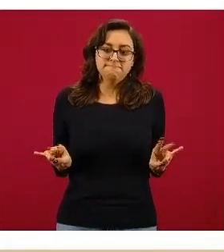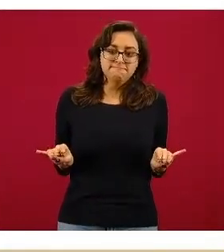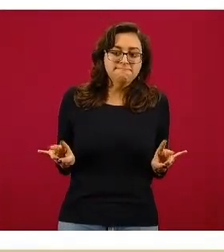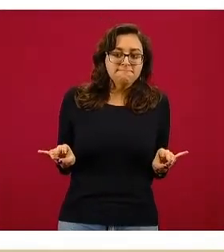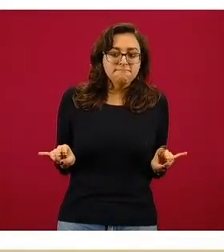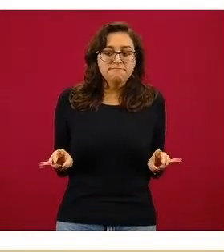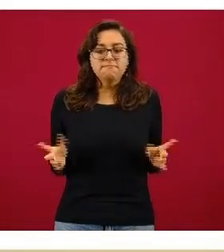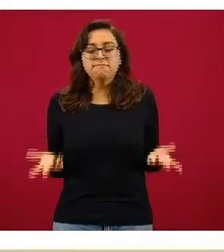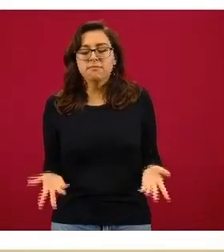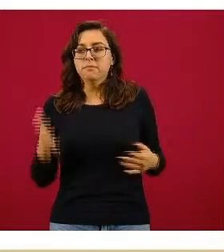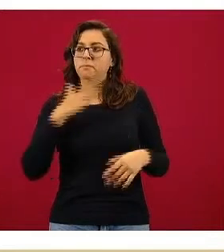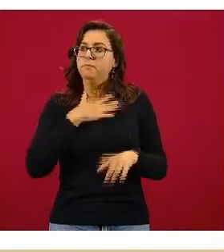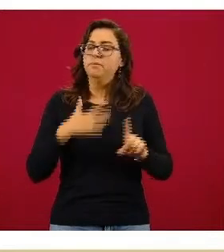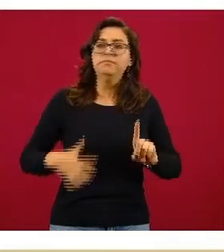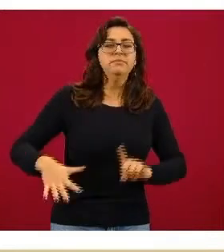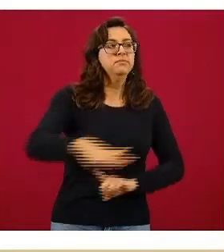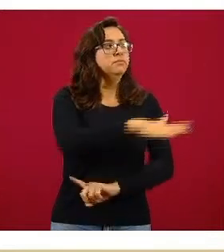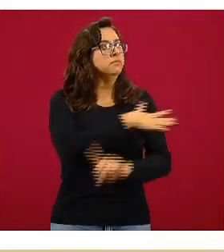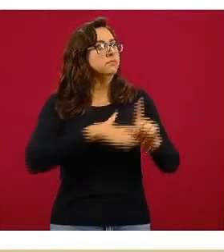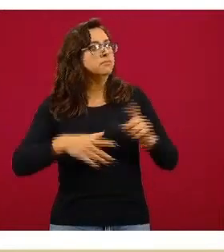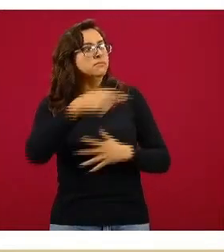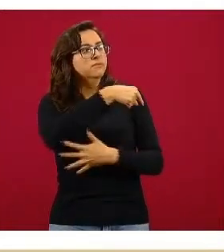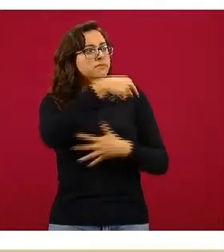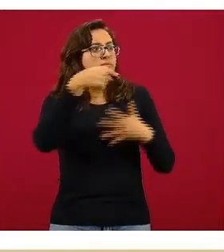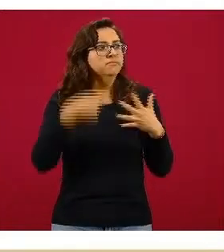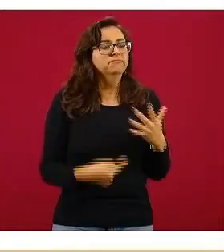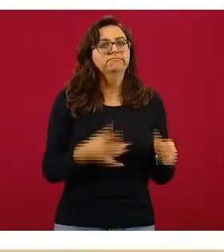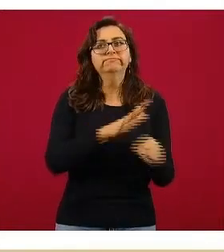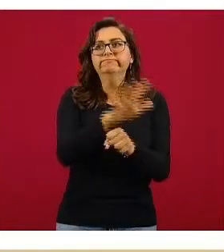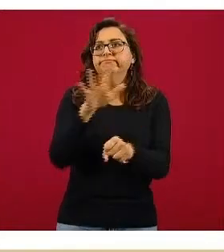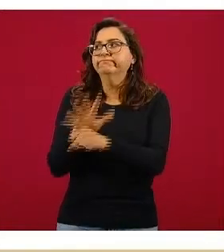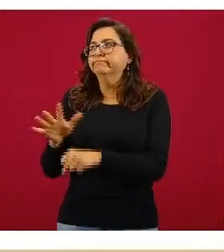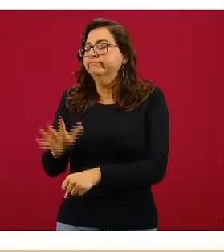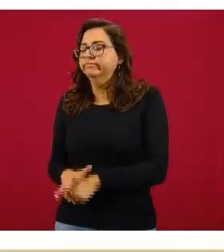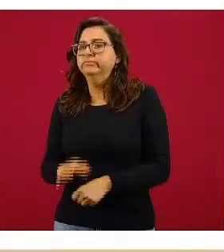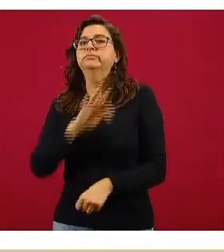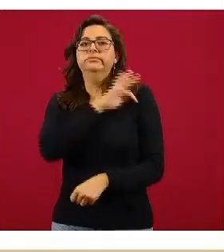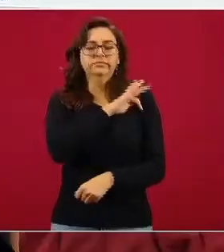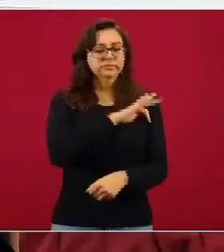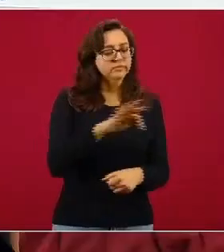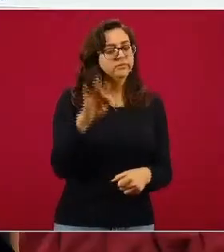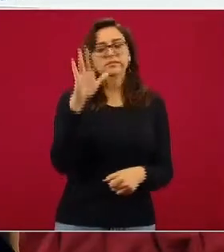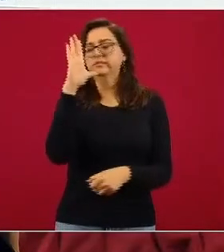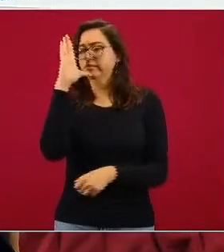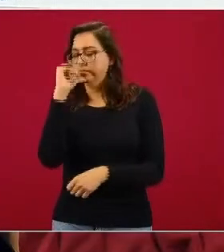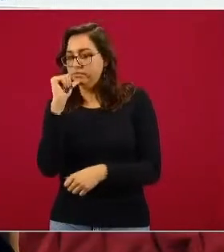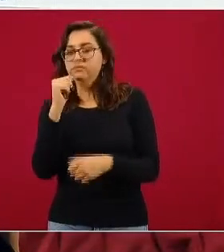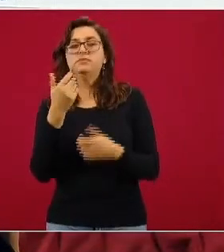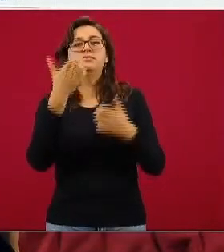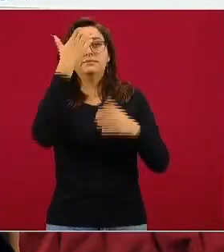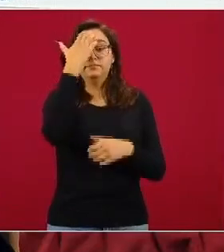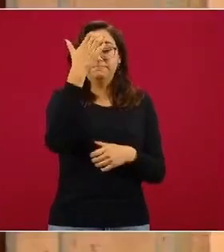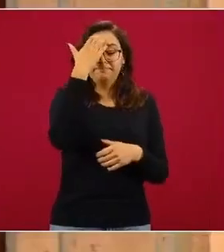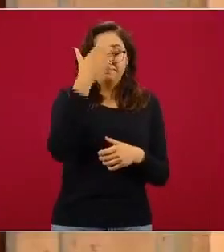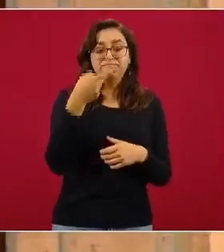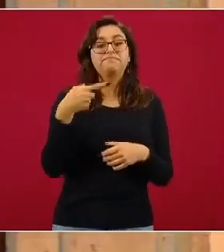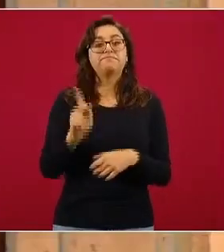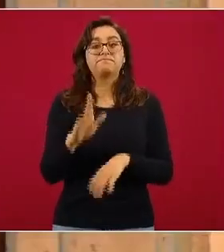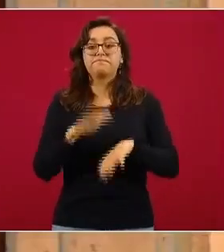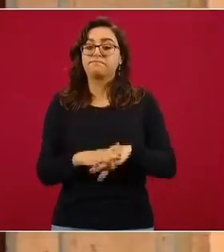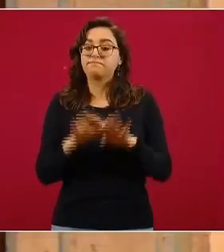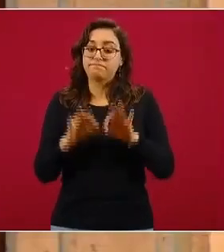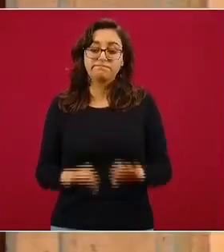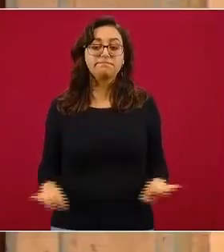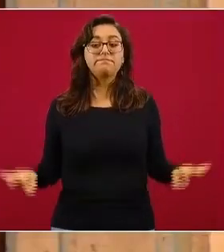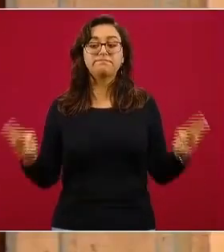son esas medidas específicas para el lugar en donde yo vivo, atenderlas, conocerlas, pero